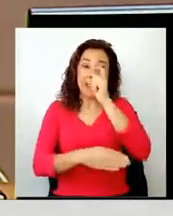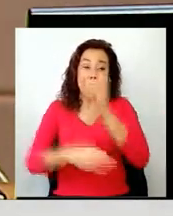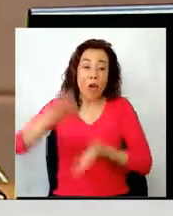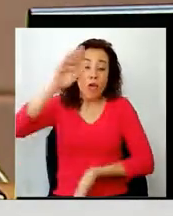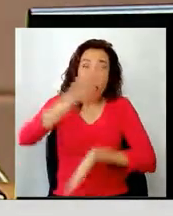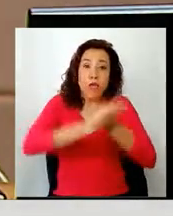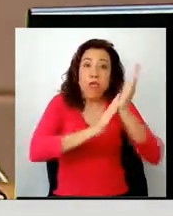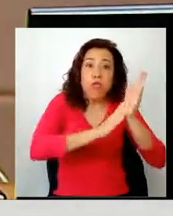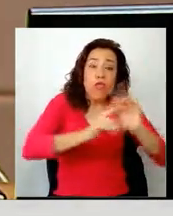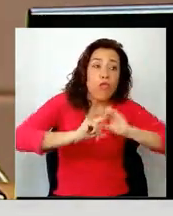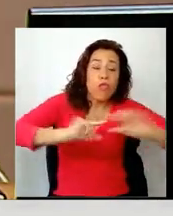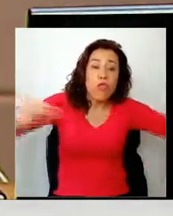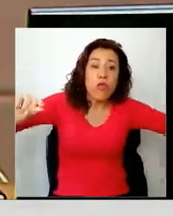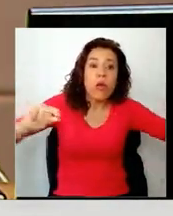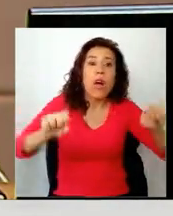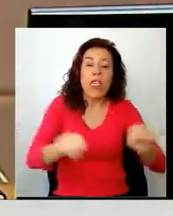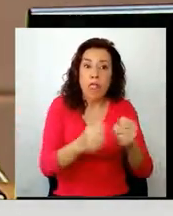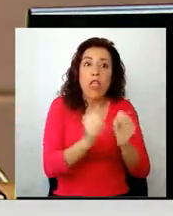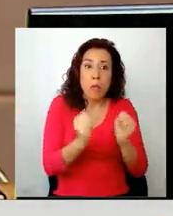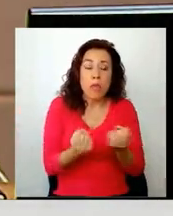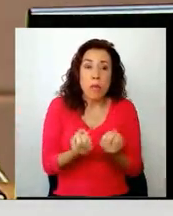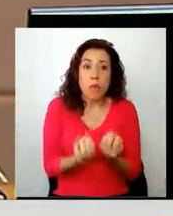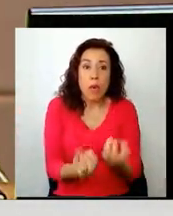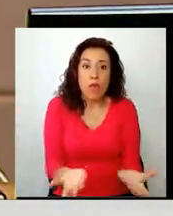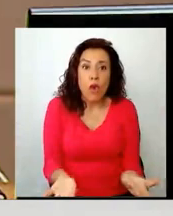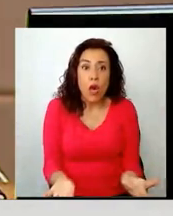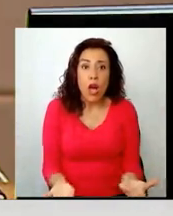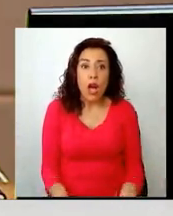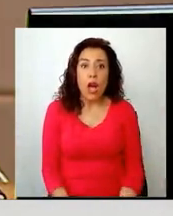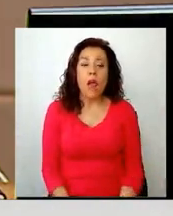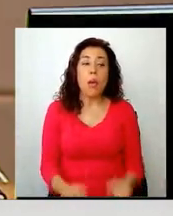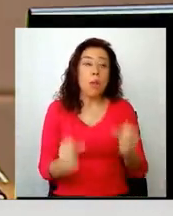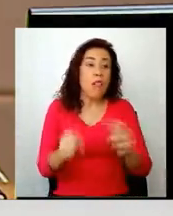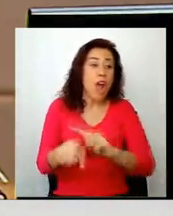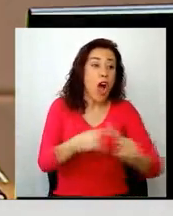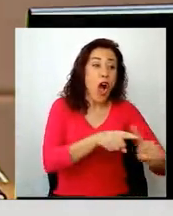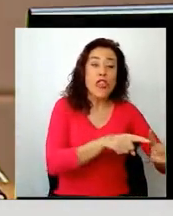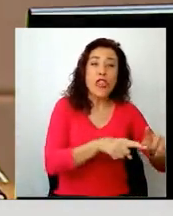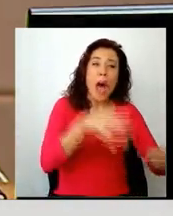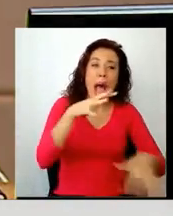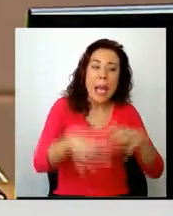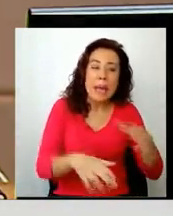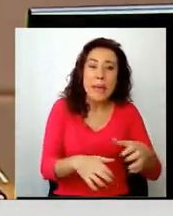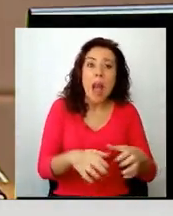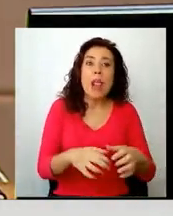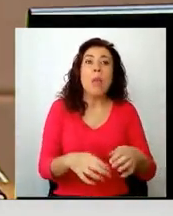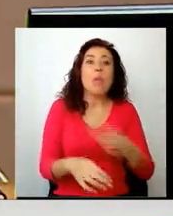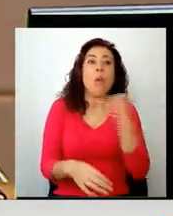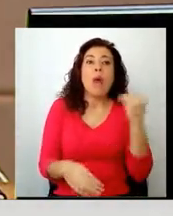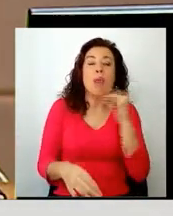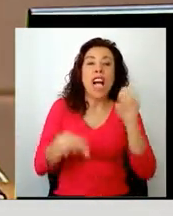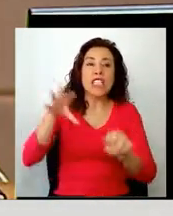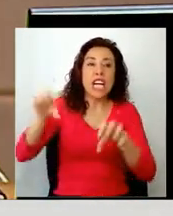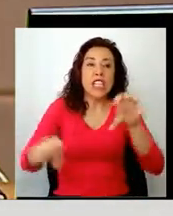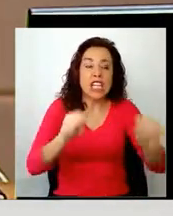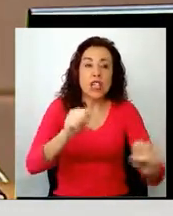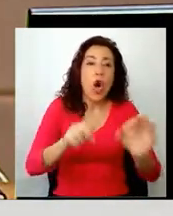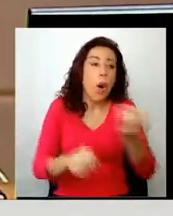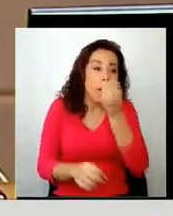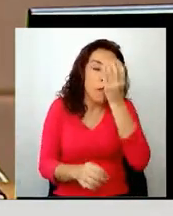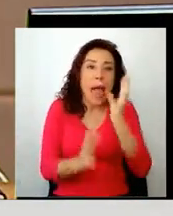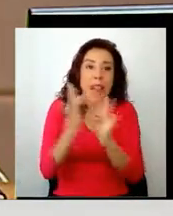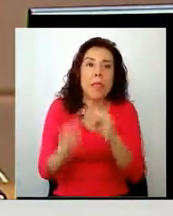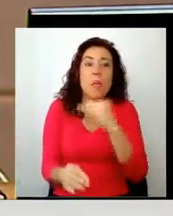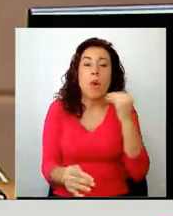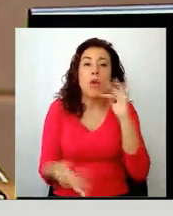el daño ocasionan puede acabar con las especies nativas y en general con el ecosistema ahí existente